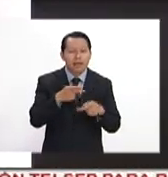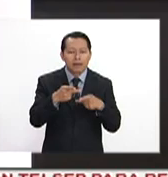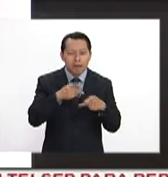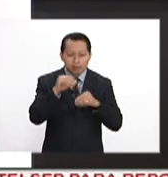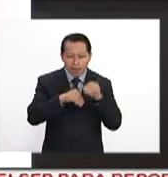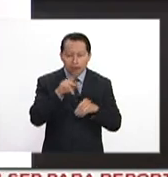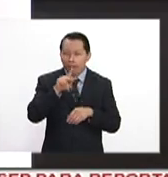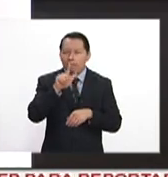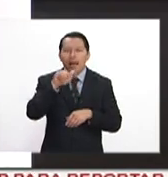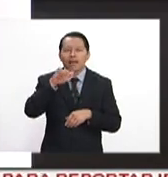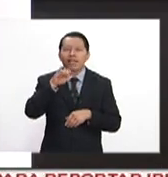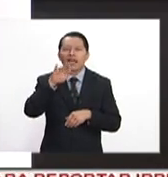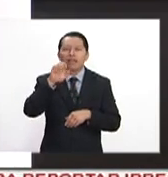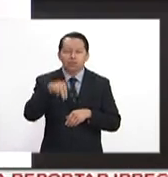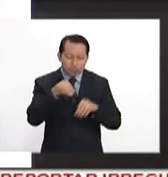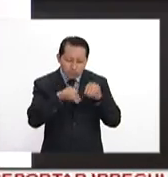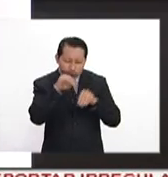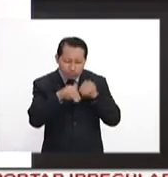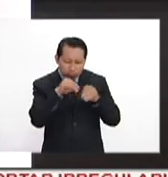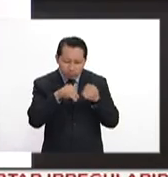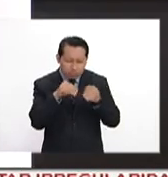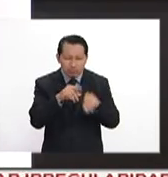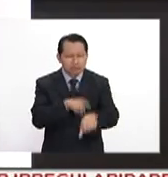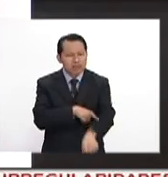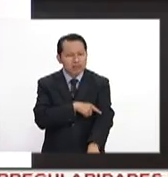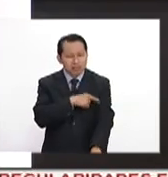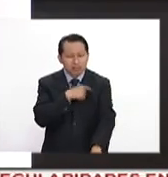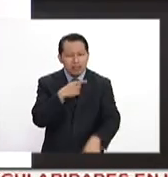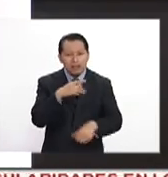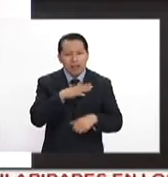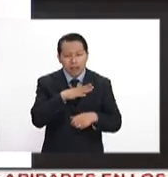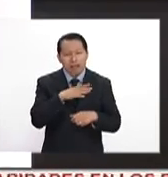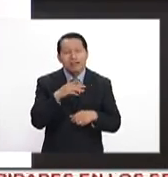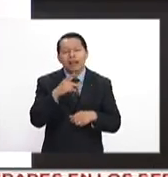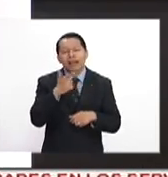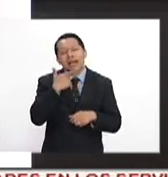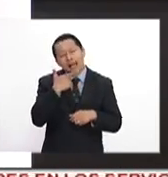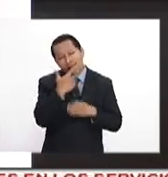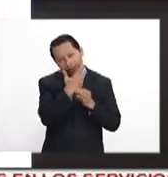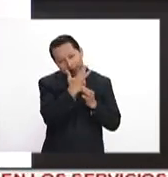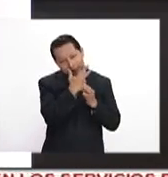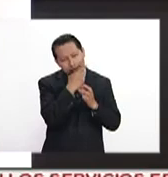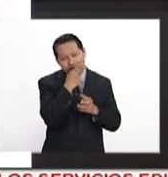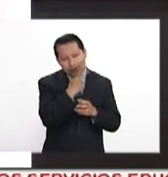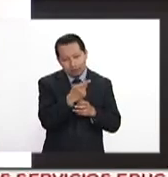planificación. Entonces hay un dicho en inglés que dicen que